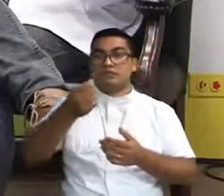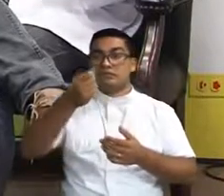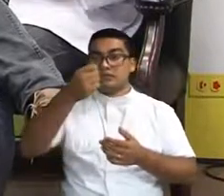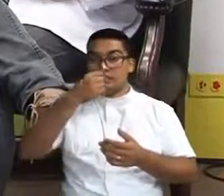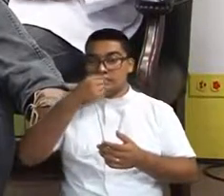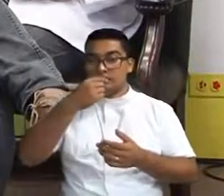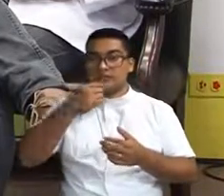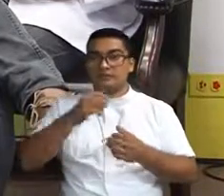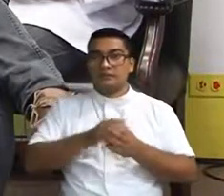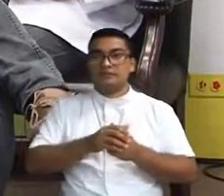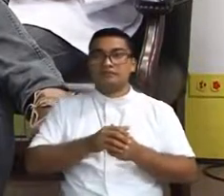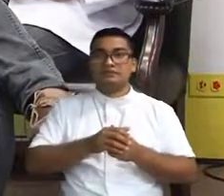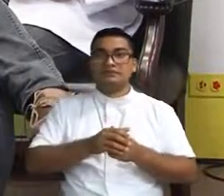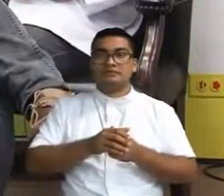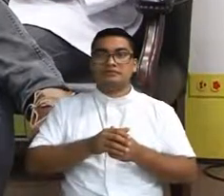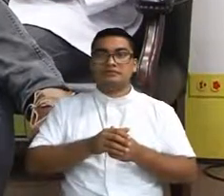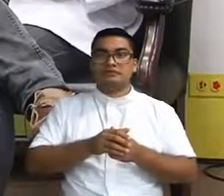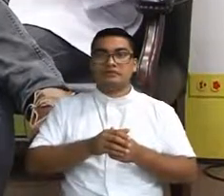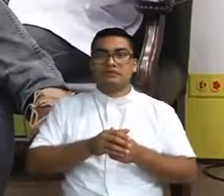yo,